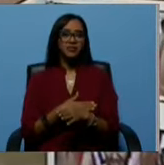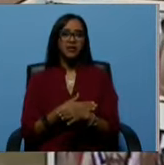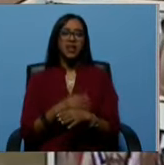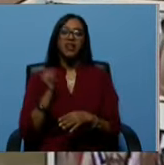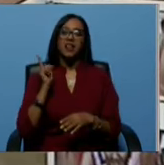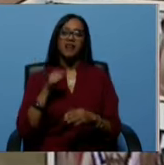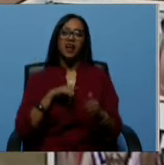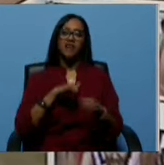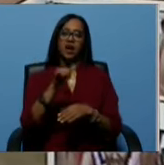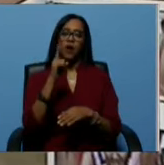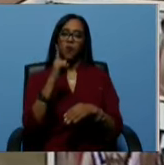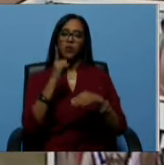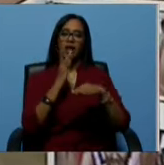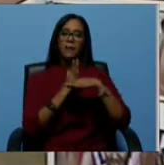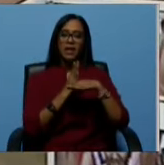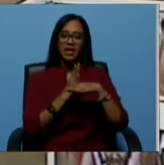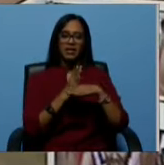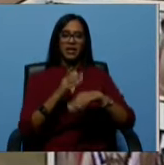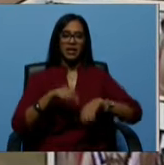Debía viajar una hora y media y